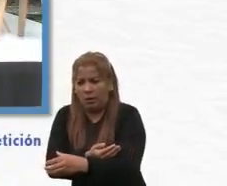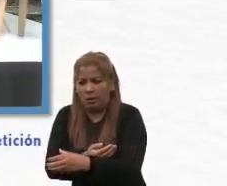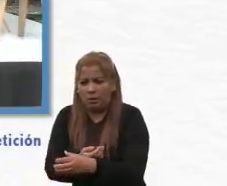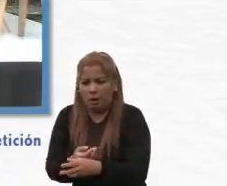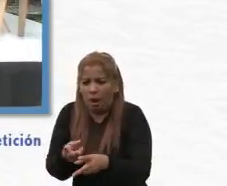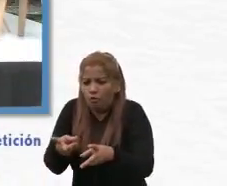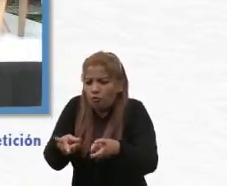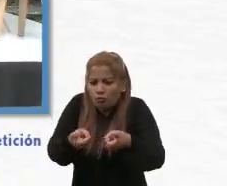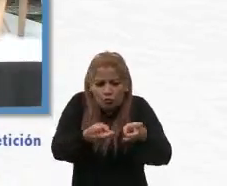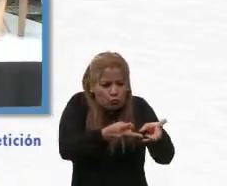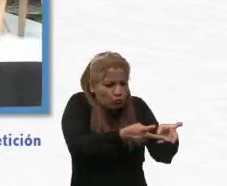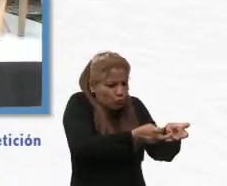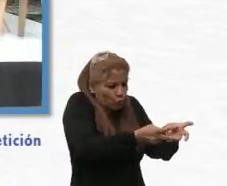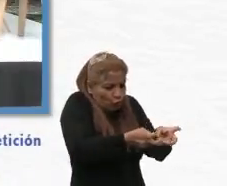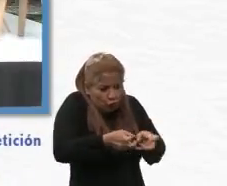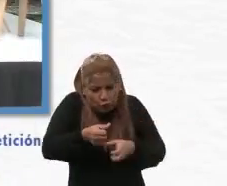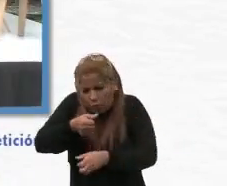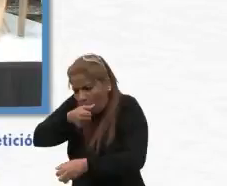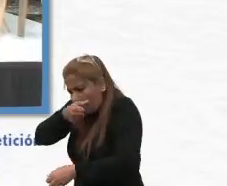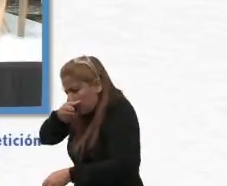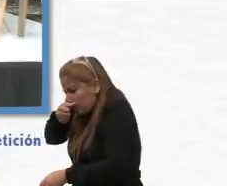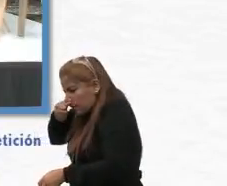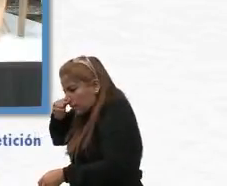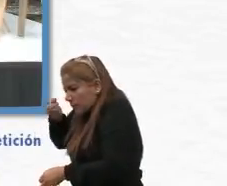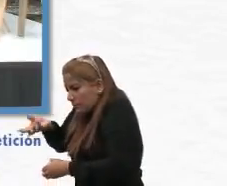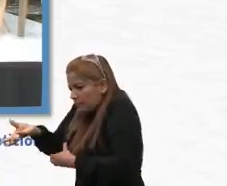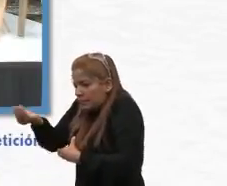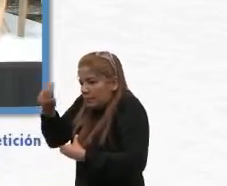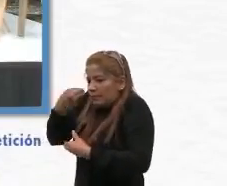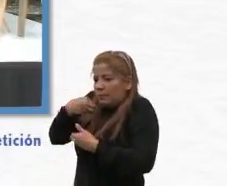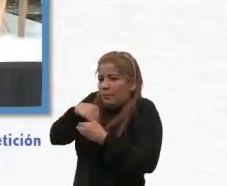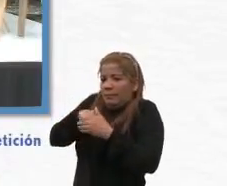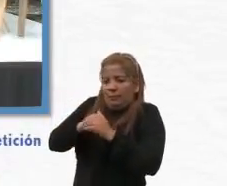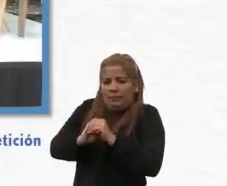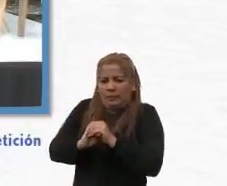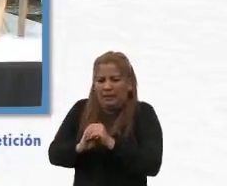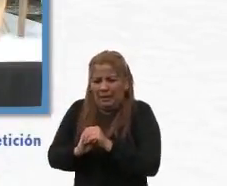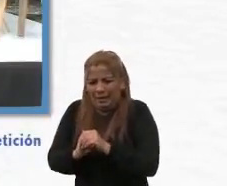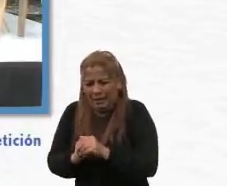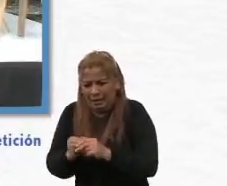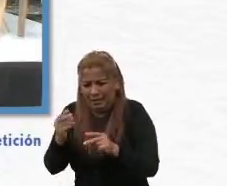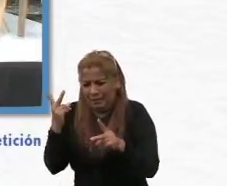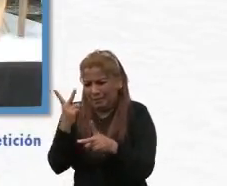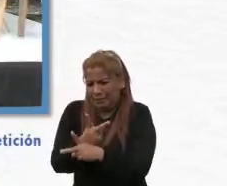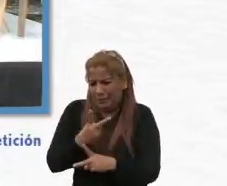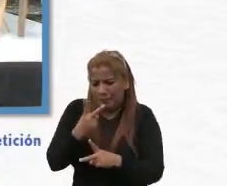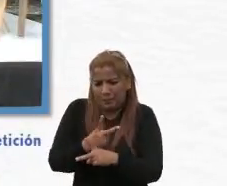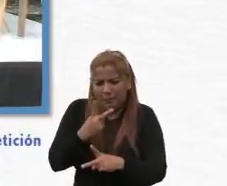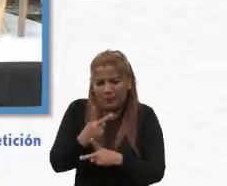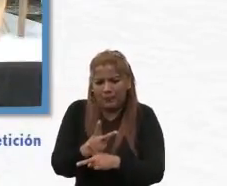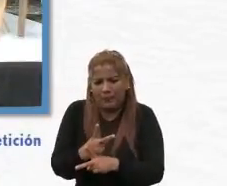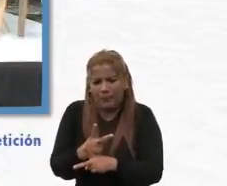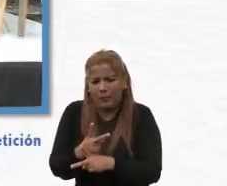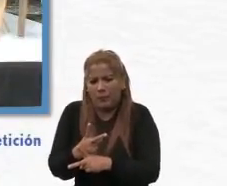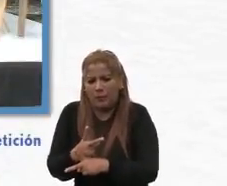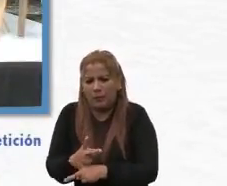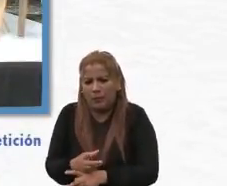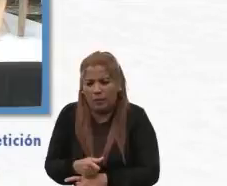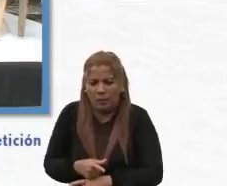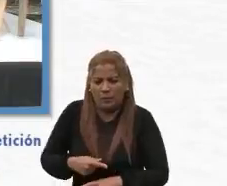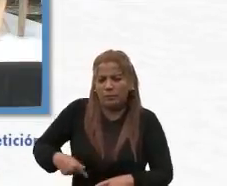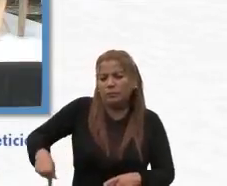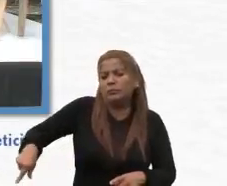economías ilegales, pero también legales, que se basan en la violencia para mantener su hegemonía